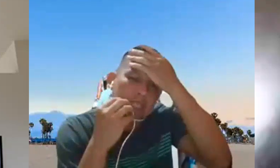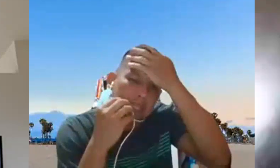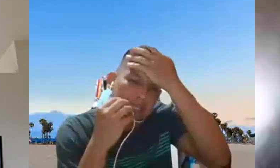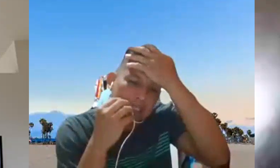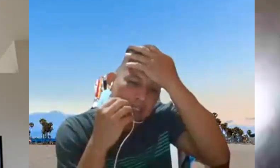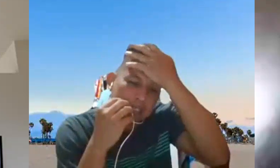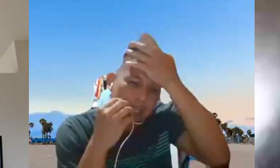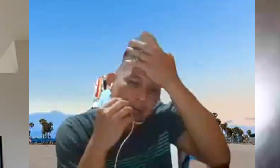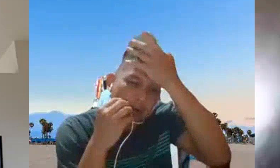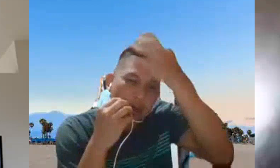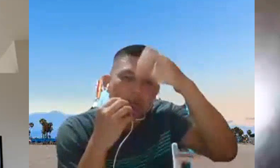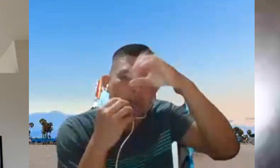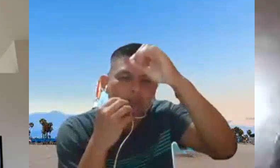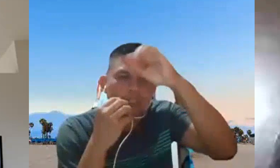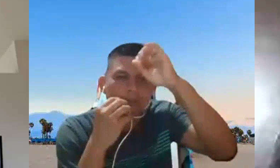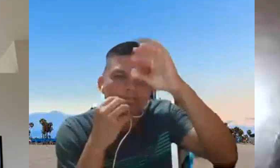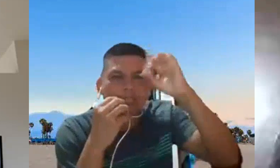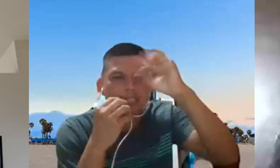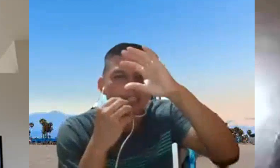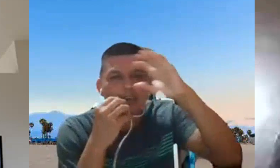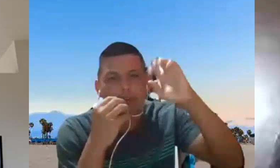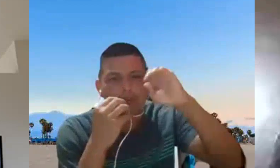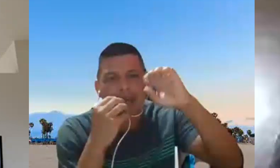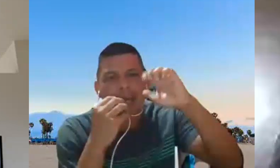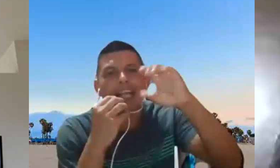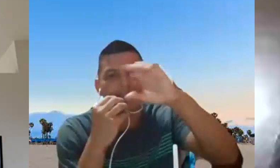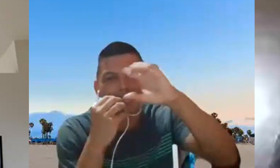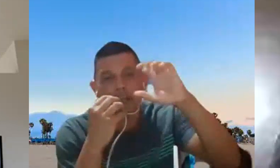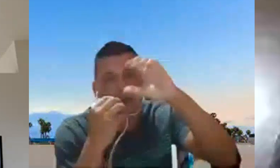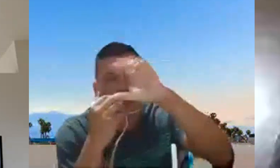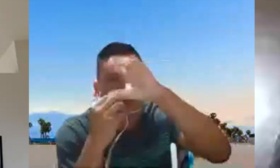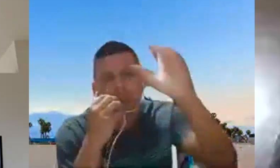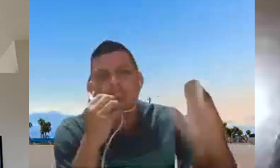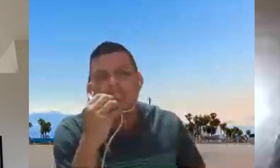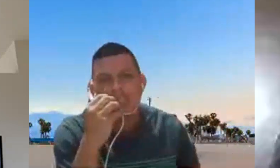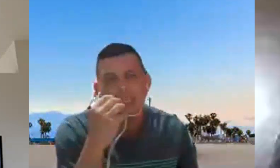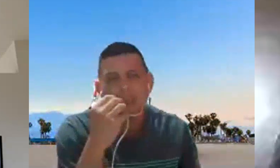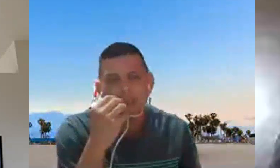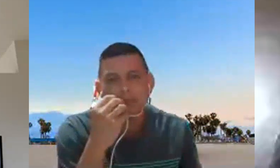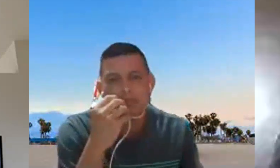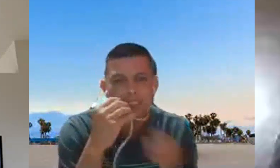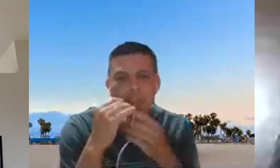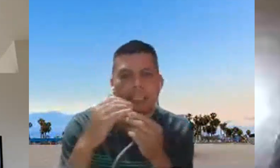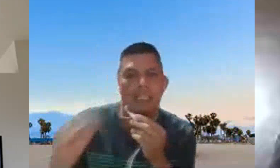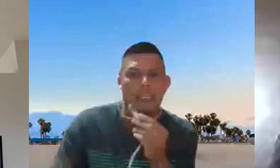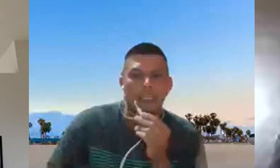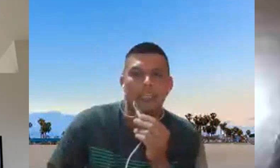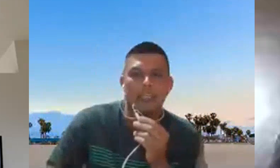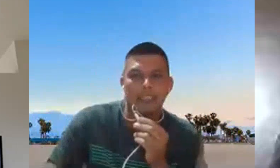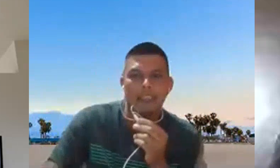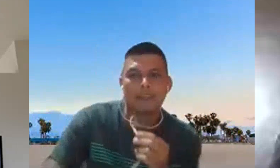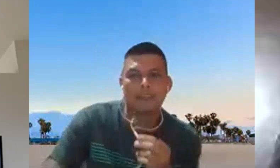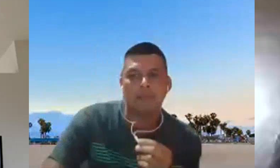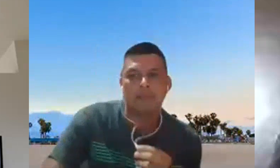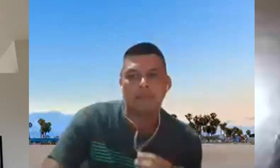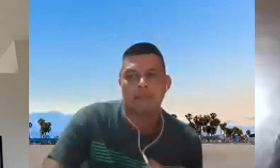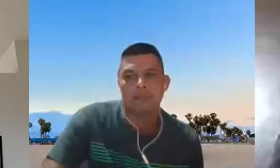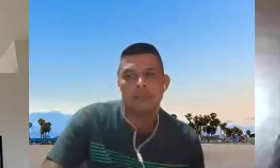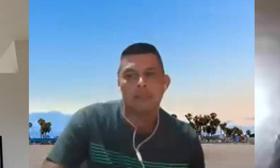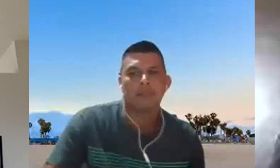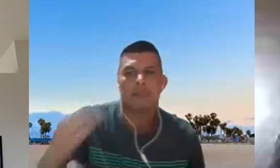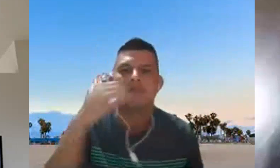la pregunta y salen códigos. En vez de ser lo Ya. normal, salen Sí, sí. códigos. Es que Entonces también puede ser falla en la de...